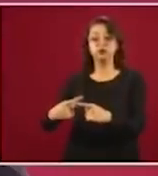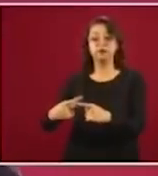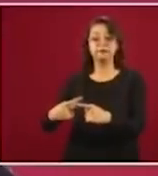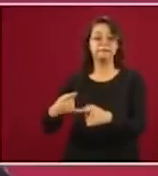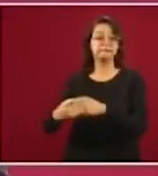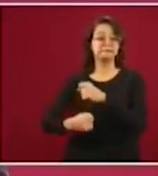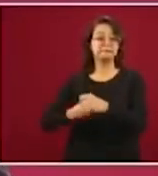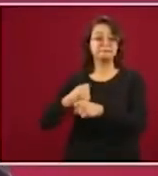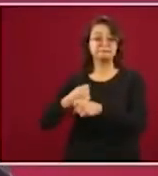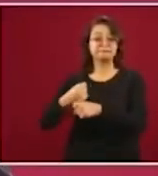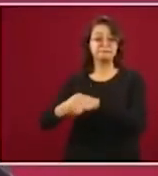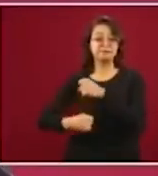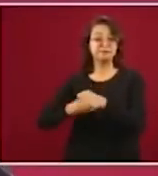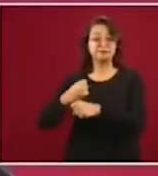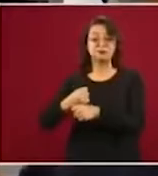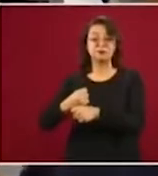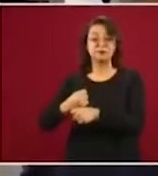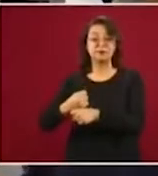décadas.